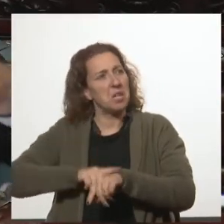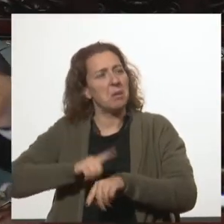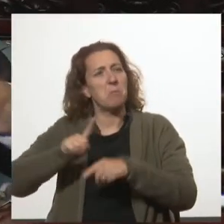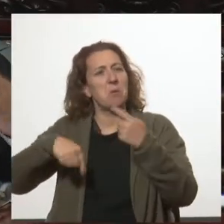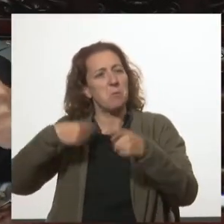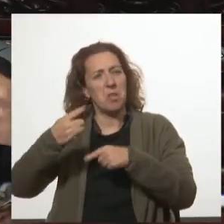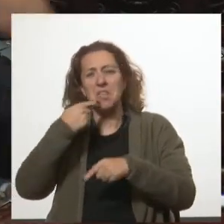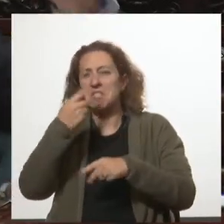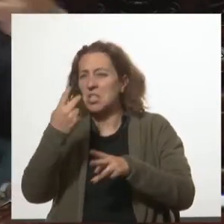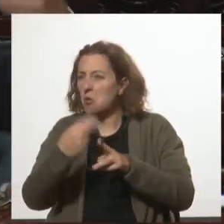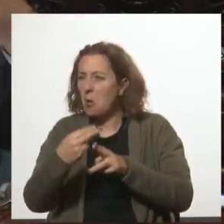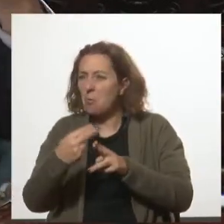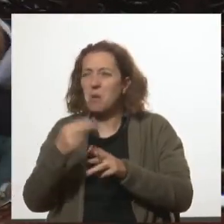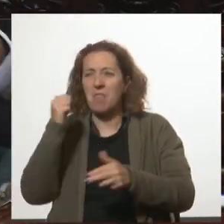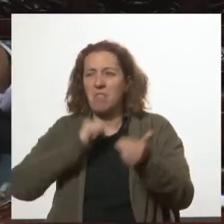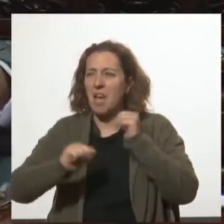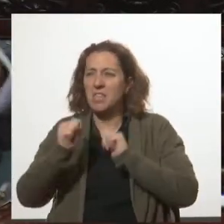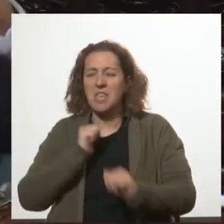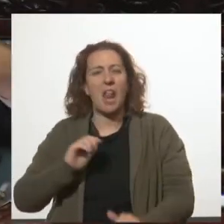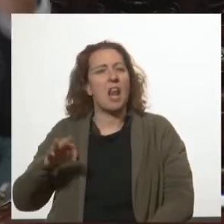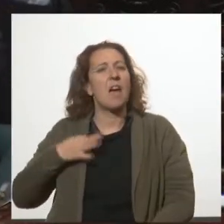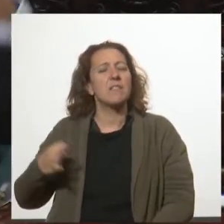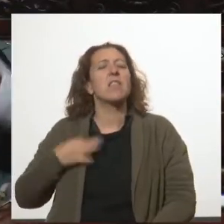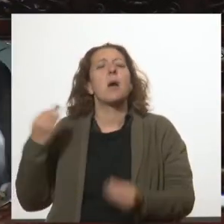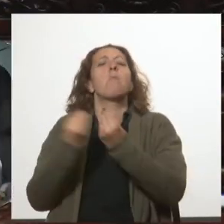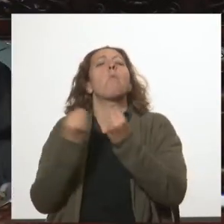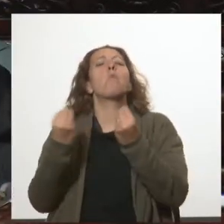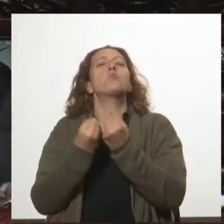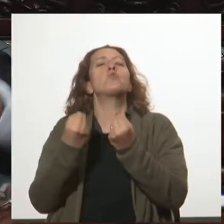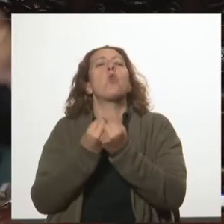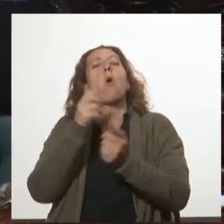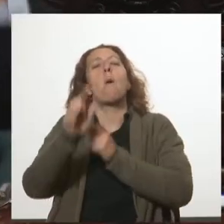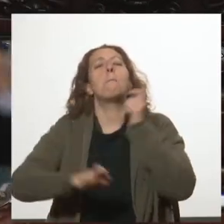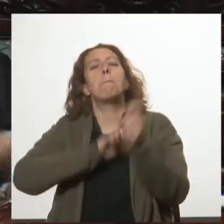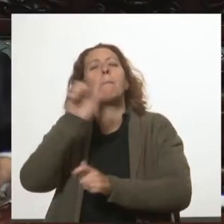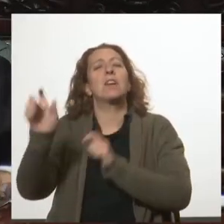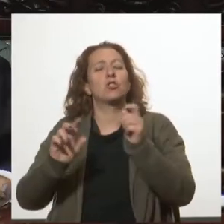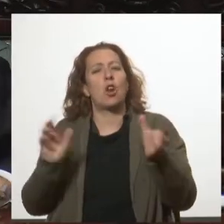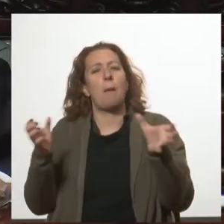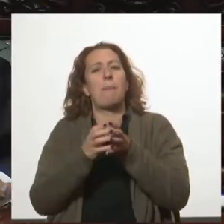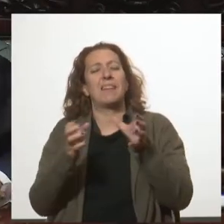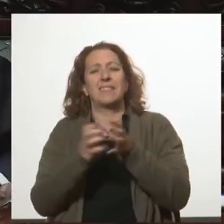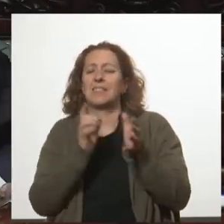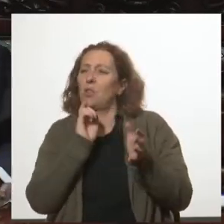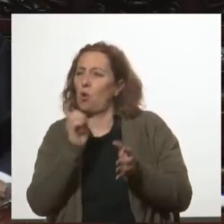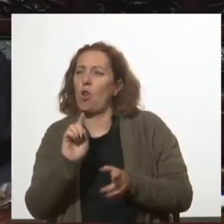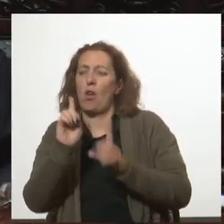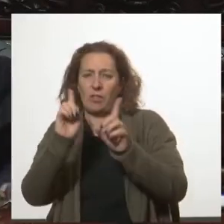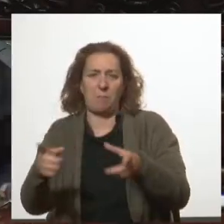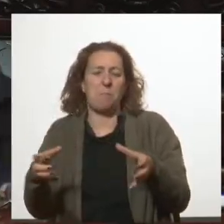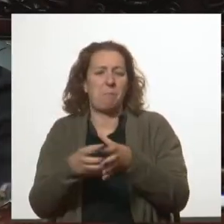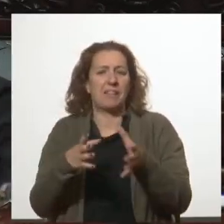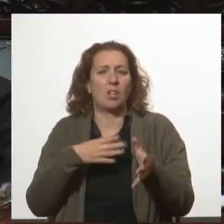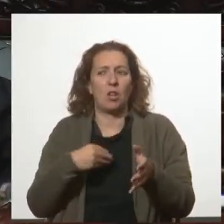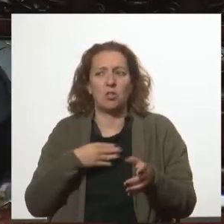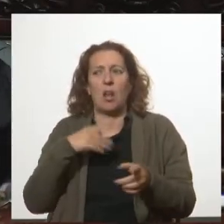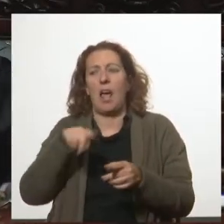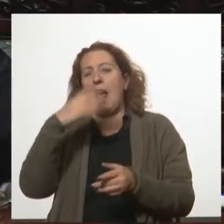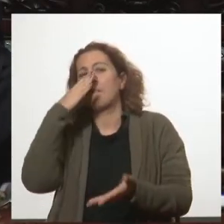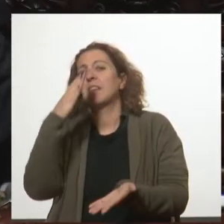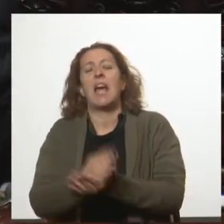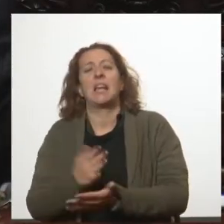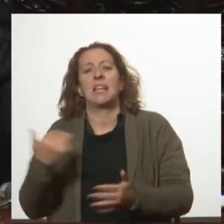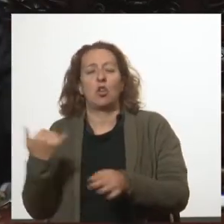nombrarlos y dañar la vida de muchos compatriotas uruguayos pertenecientes a nuestra colectividad y muchos de ellos el partido nacional finalmente terminaban siendo